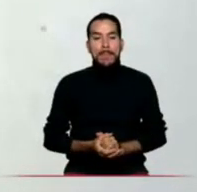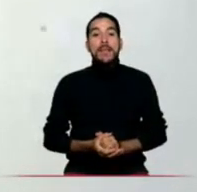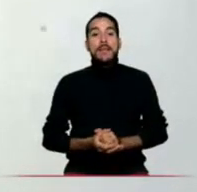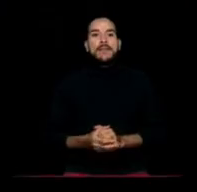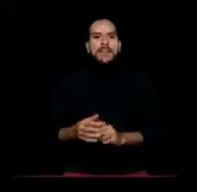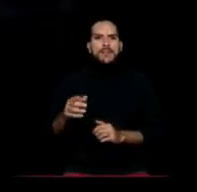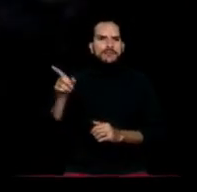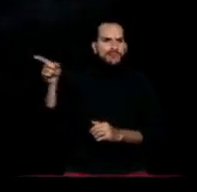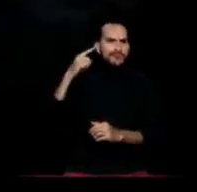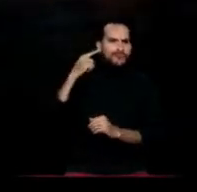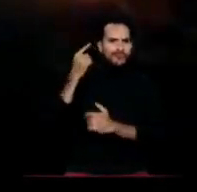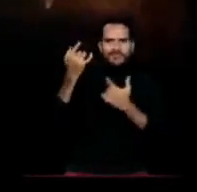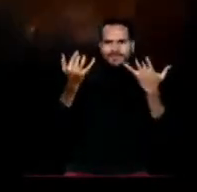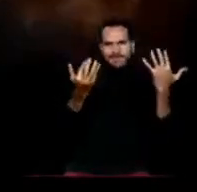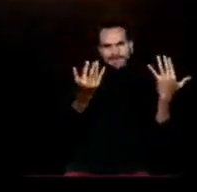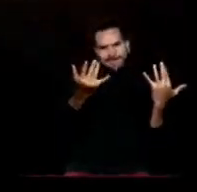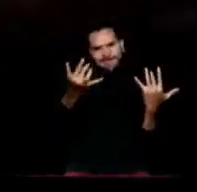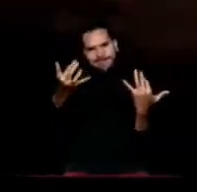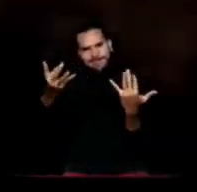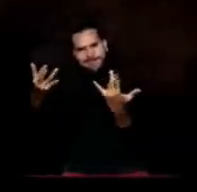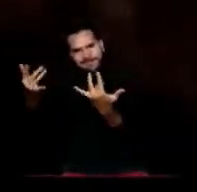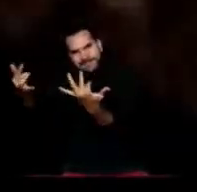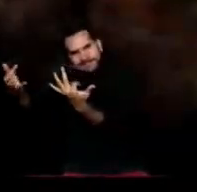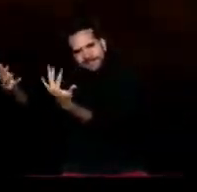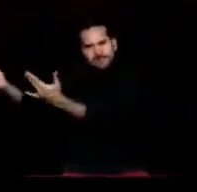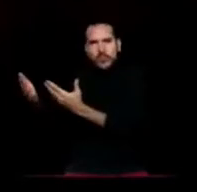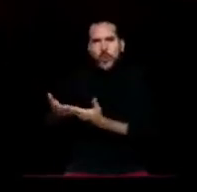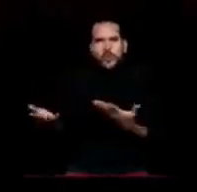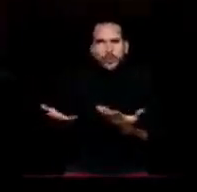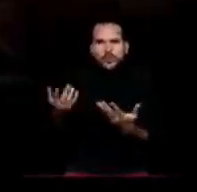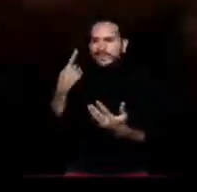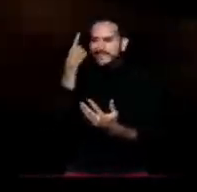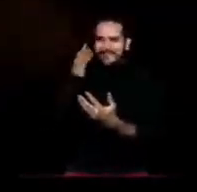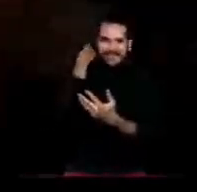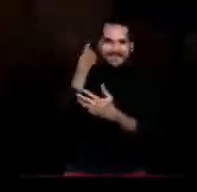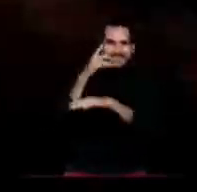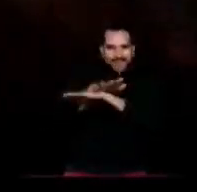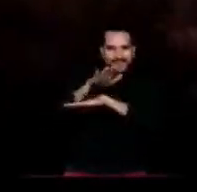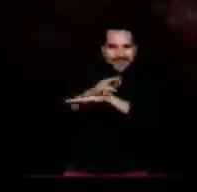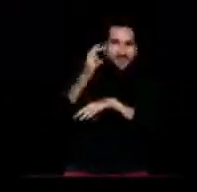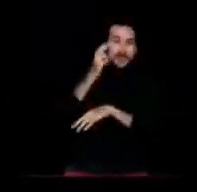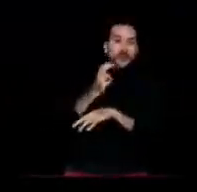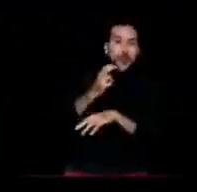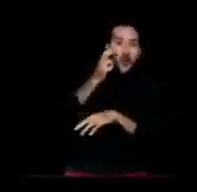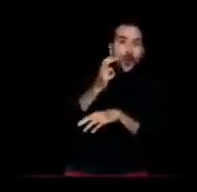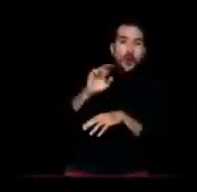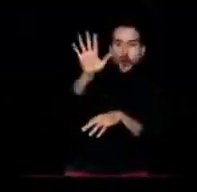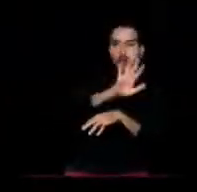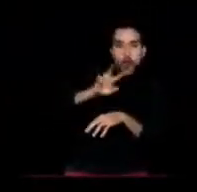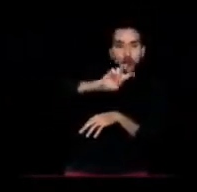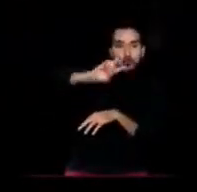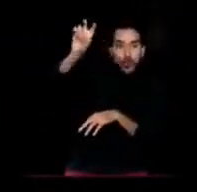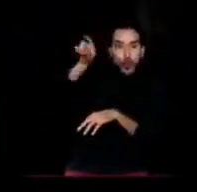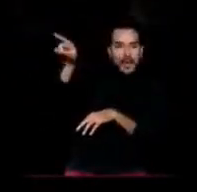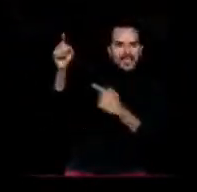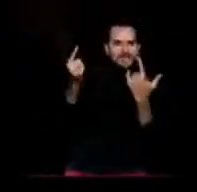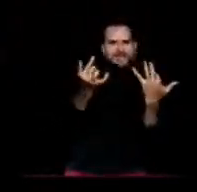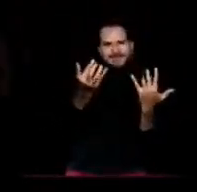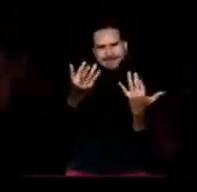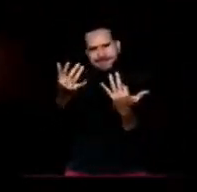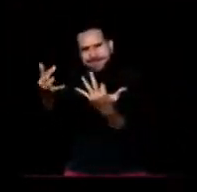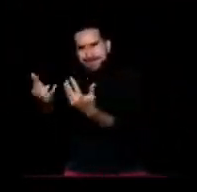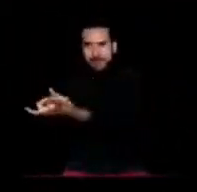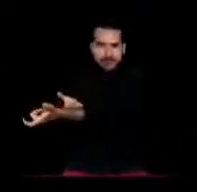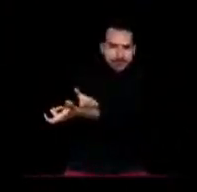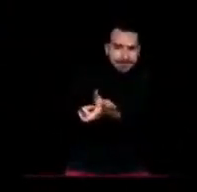Un voraz incendio forestal que inició ayer en la tarde en la zona rural de Unguía, en el norte del Chocó, y que no ha podido ser controlado. Decenas